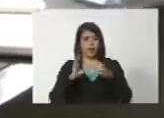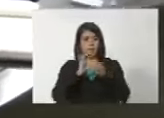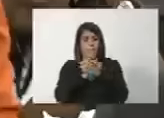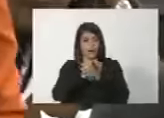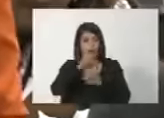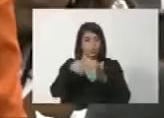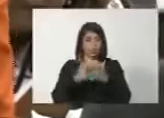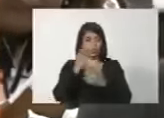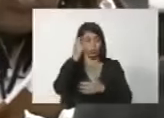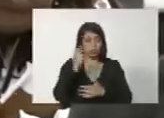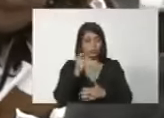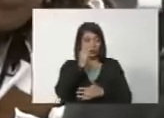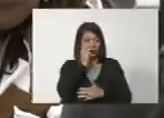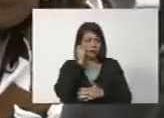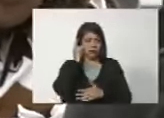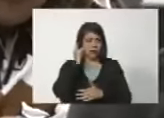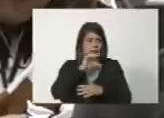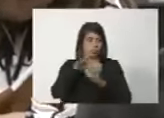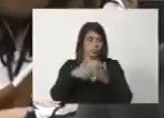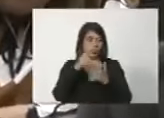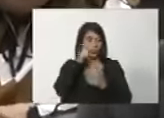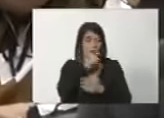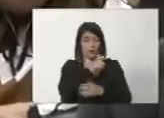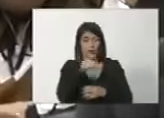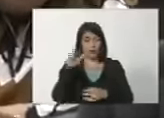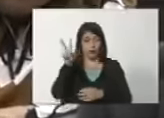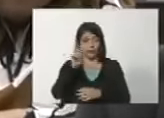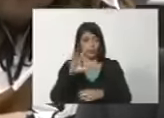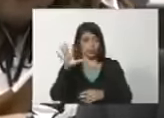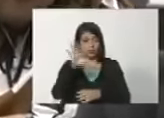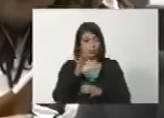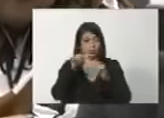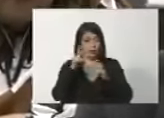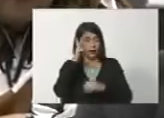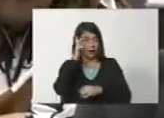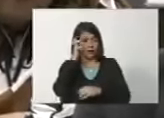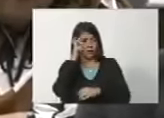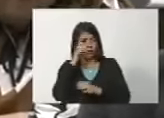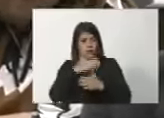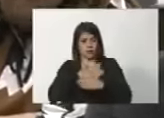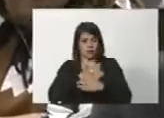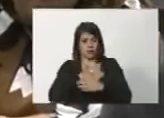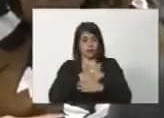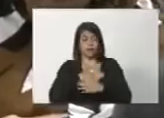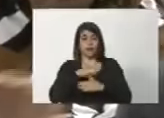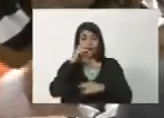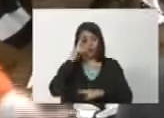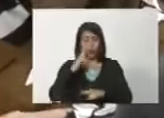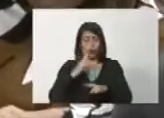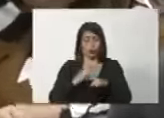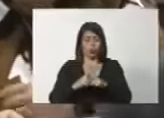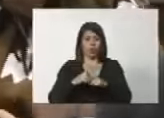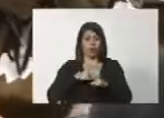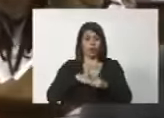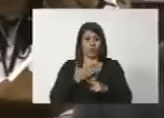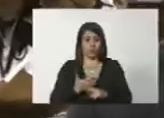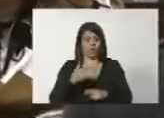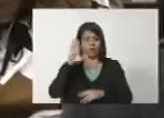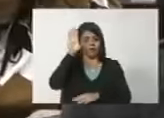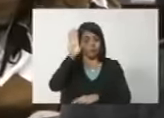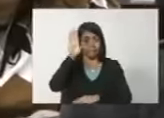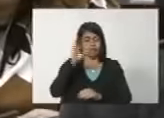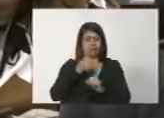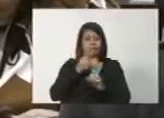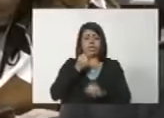colegas, diputados y diputadas y todo el pueblo de Venezuela que nos escucha. Para mí es un inmenso honor poder tomar el derecho